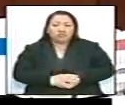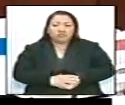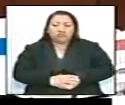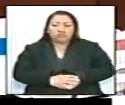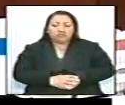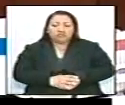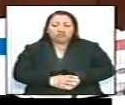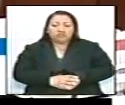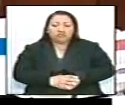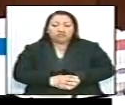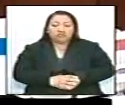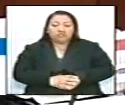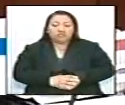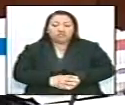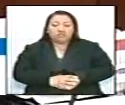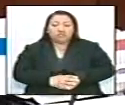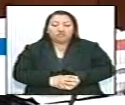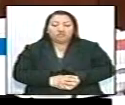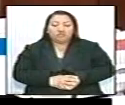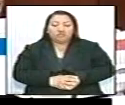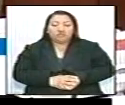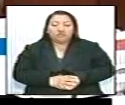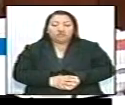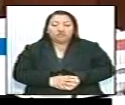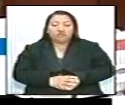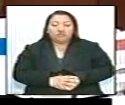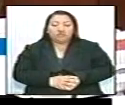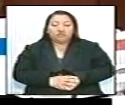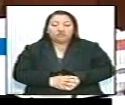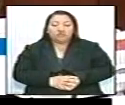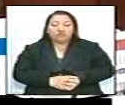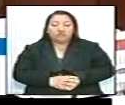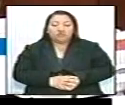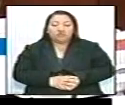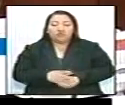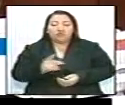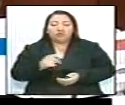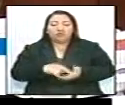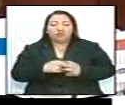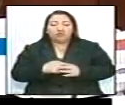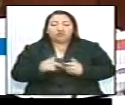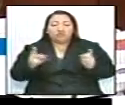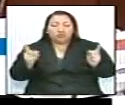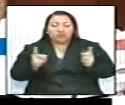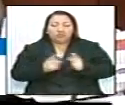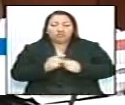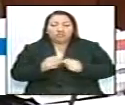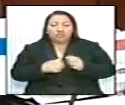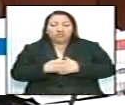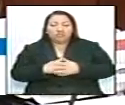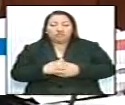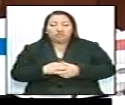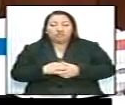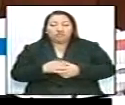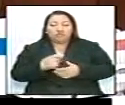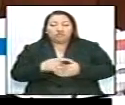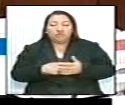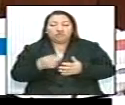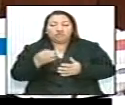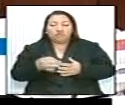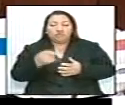Entonces, yo creo que aquí hay una demostración absolutamente concreta de que,